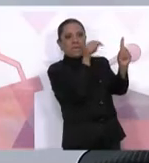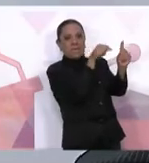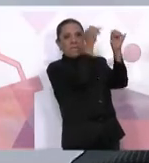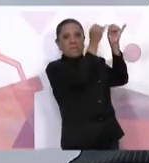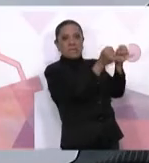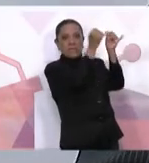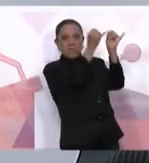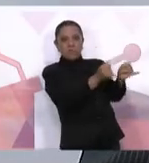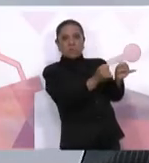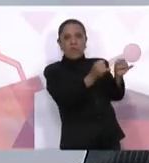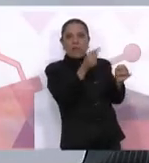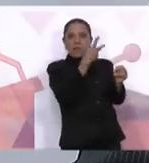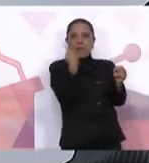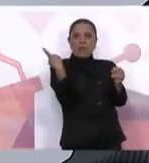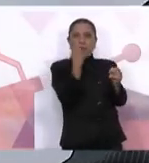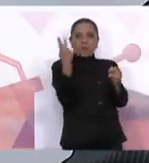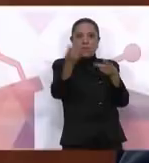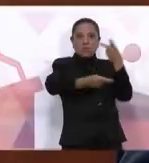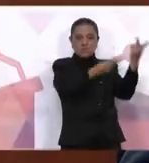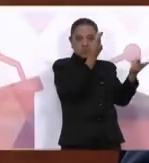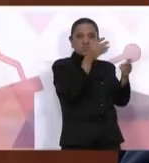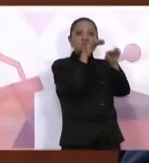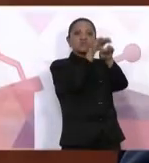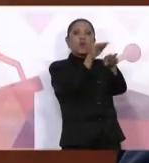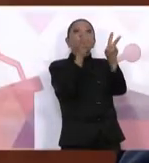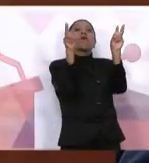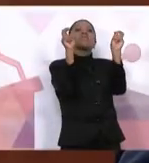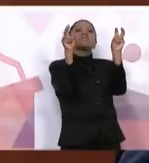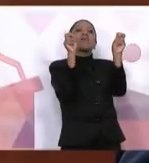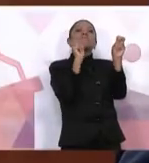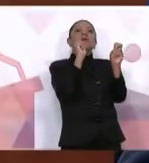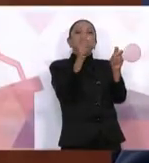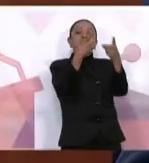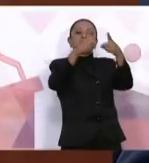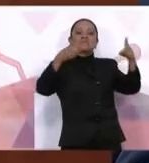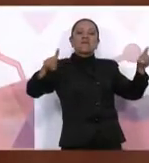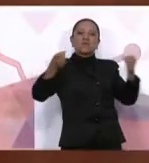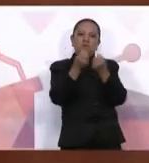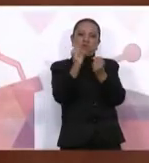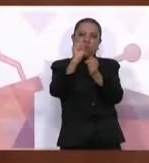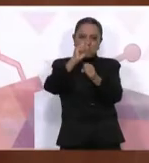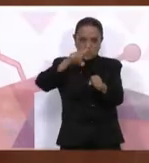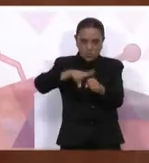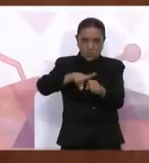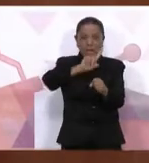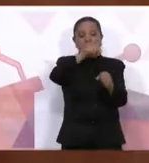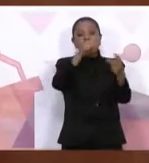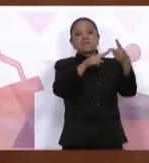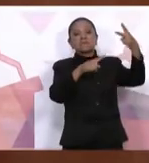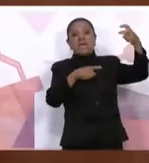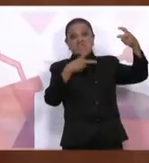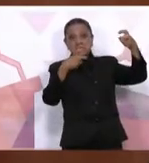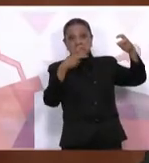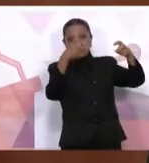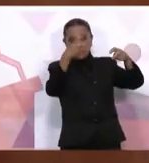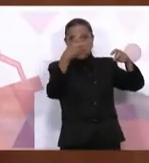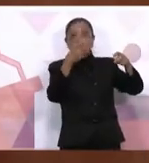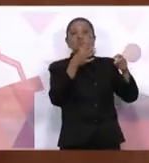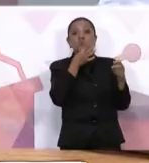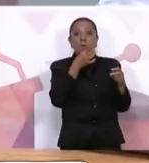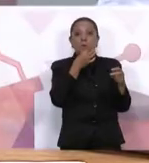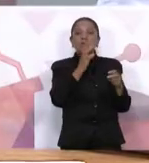los moderadores sobre un tema el tema en cuestión desarrollo social en un segundo momento después de haber contestado el candidato